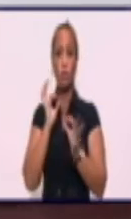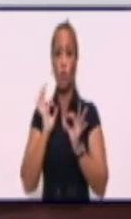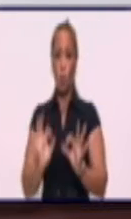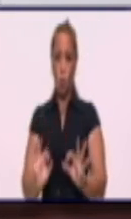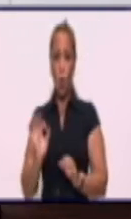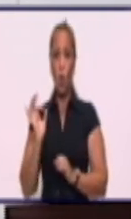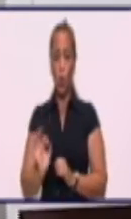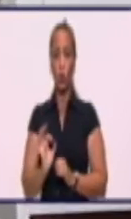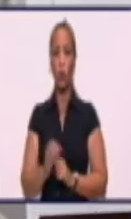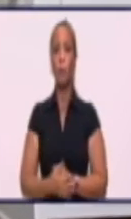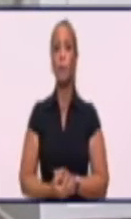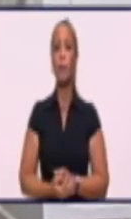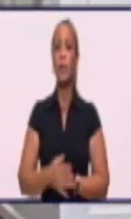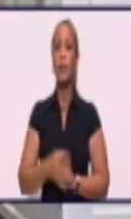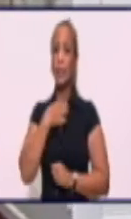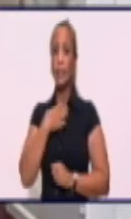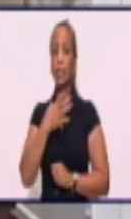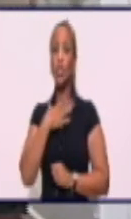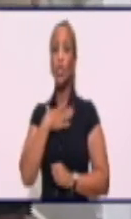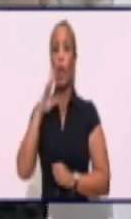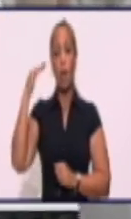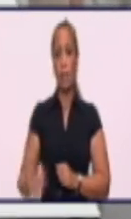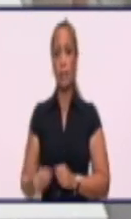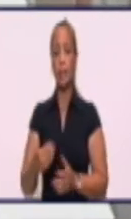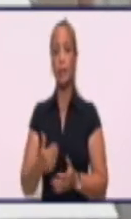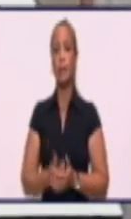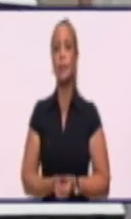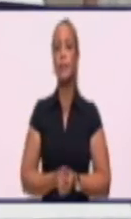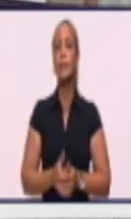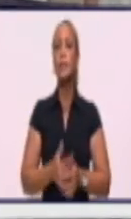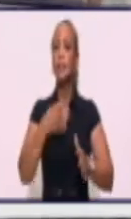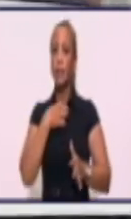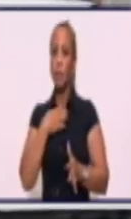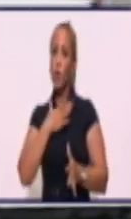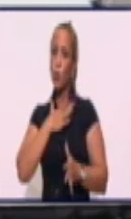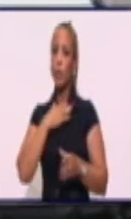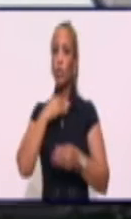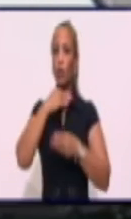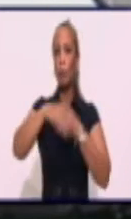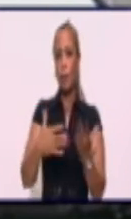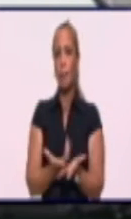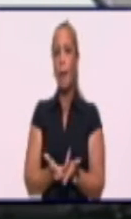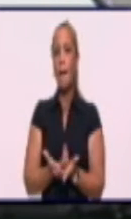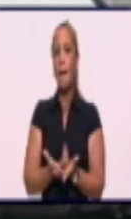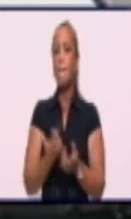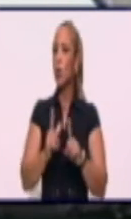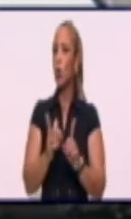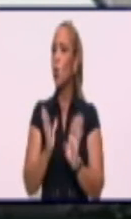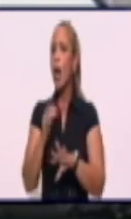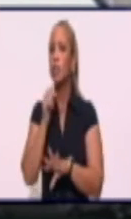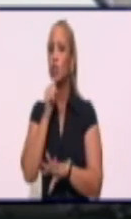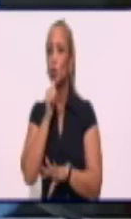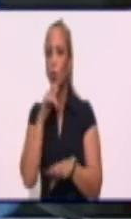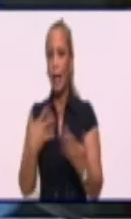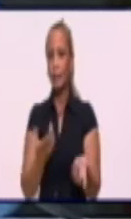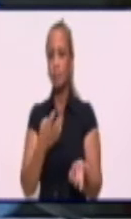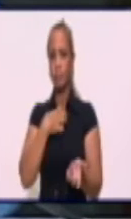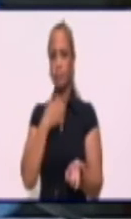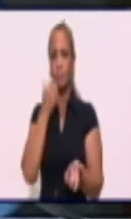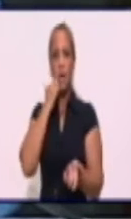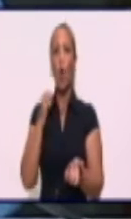ha tenido la humanidad. Tenemos nuestros problemas, pero que no le quepa duda a nadie que es el más justo que